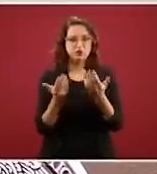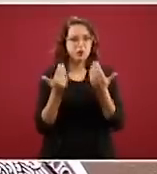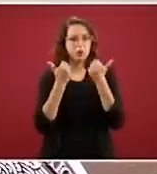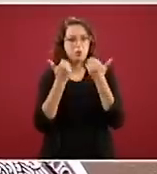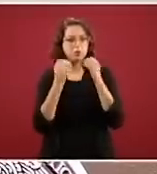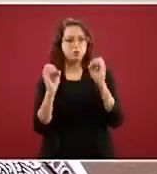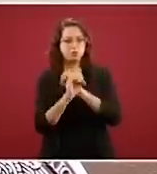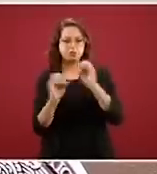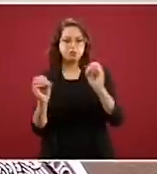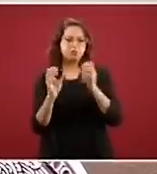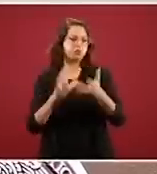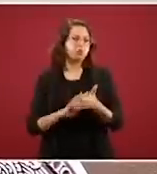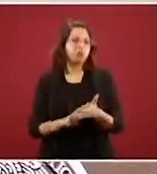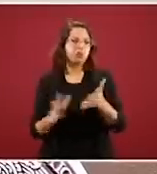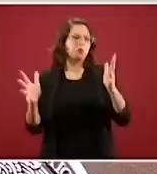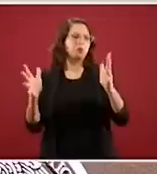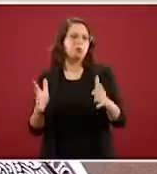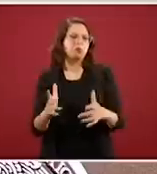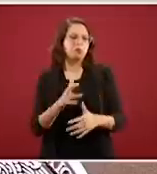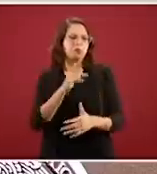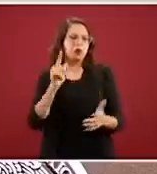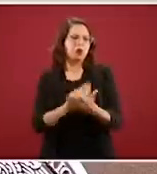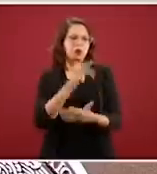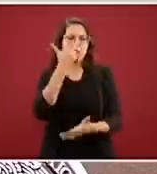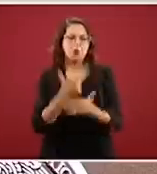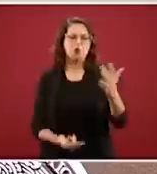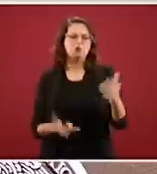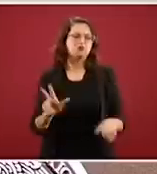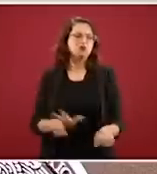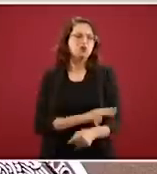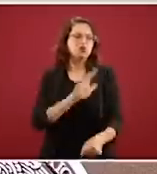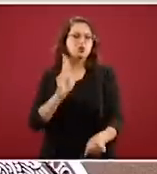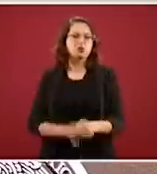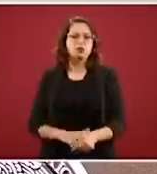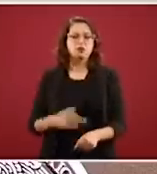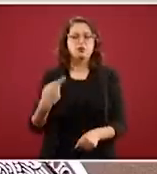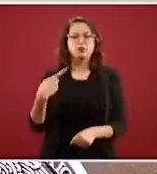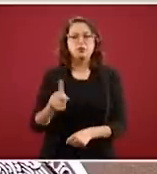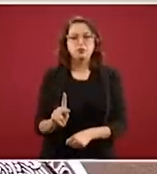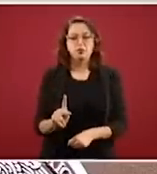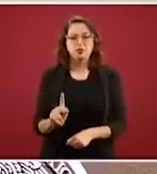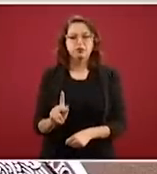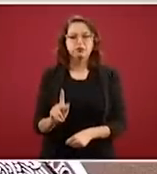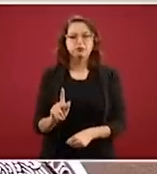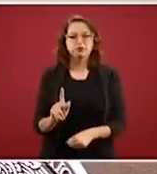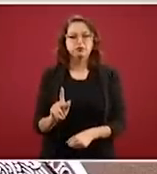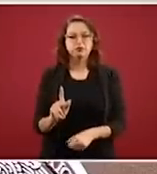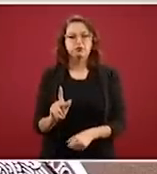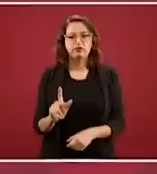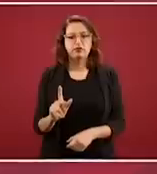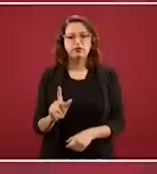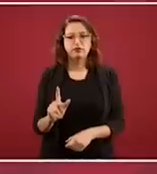existía la delincuencia, pero no era,